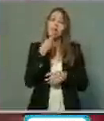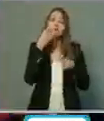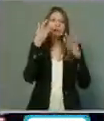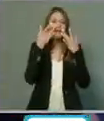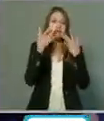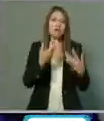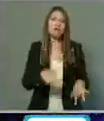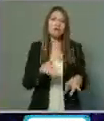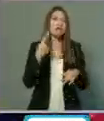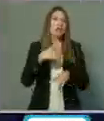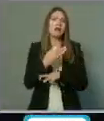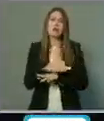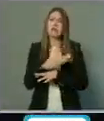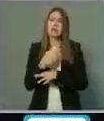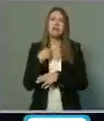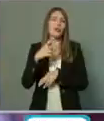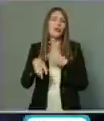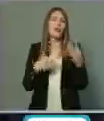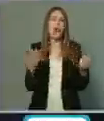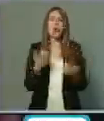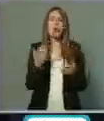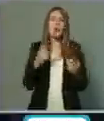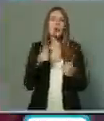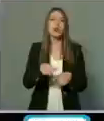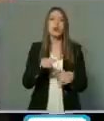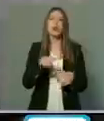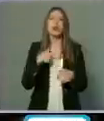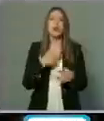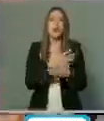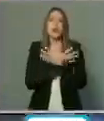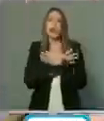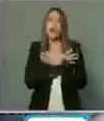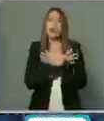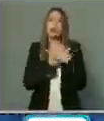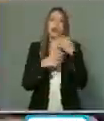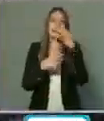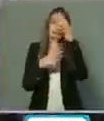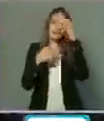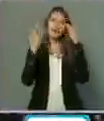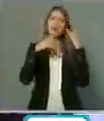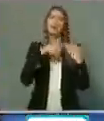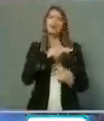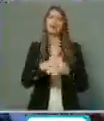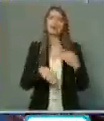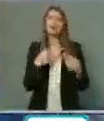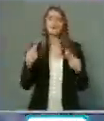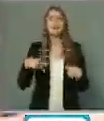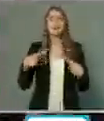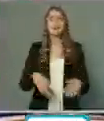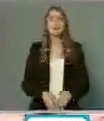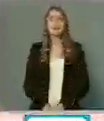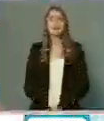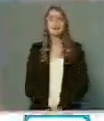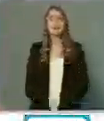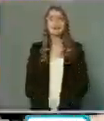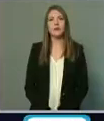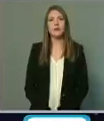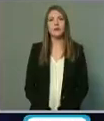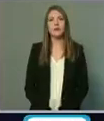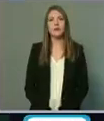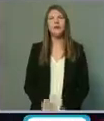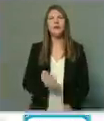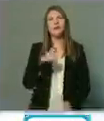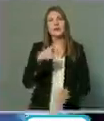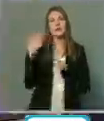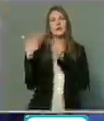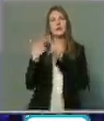mientras tanto, voy a hacer lucha libre, lo que amo, para todos ustedes. Oye, y justamente, si nos pudieras decir, a través de estos 40 años, ¿qué es lo